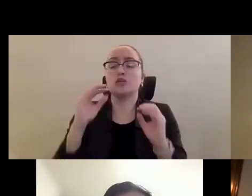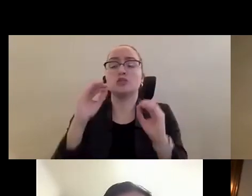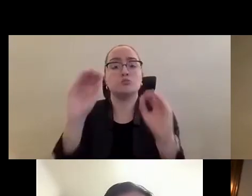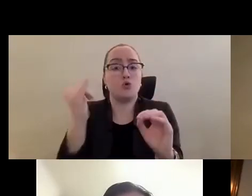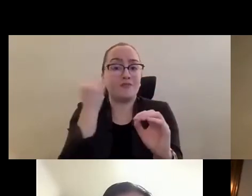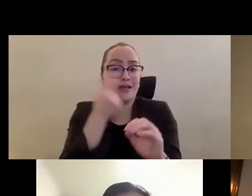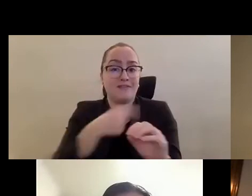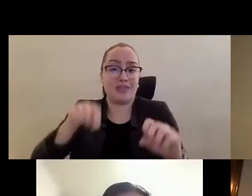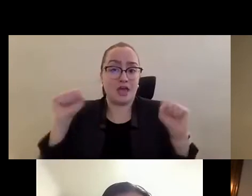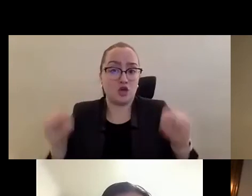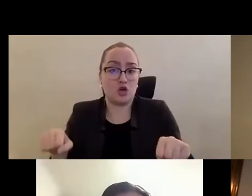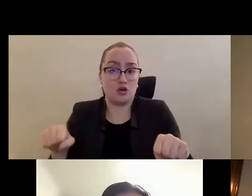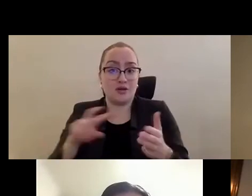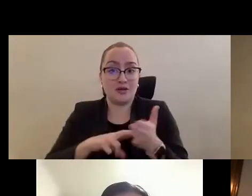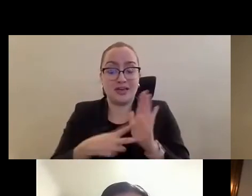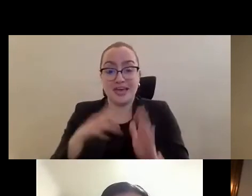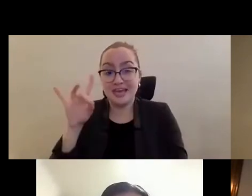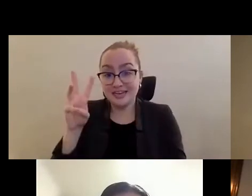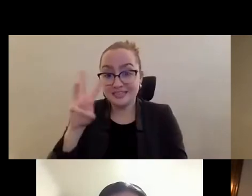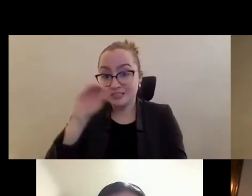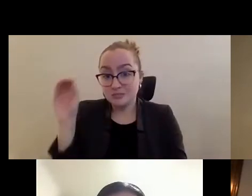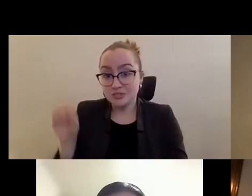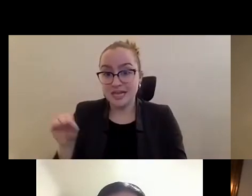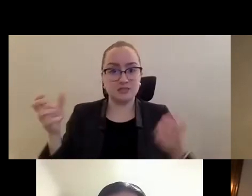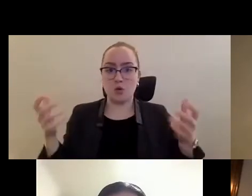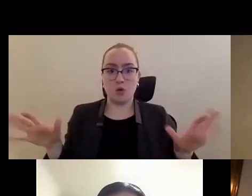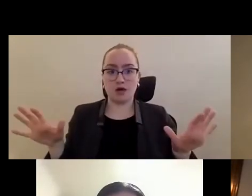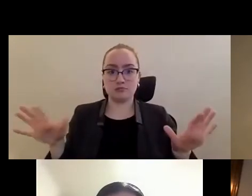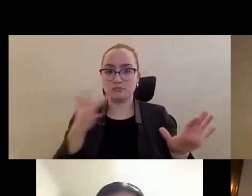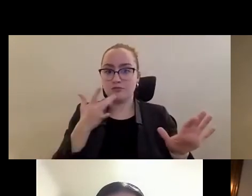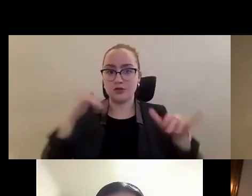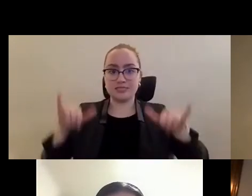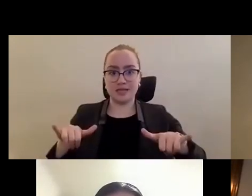vendrían, y es como un